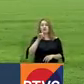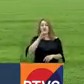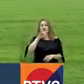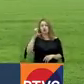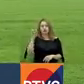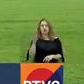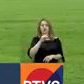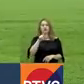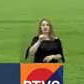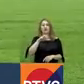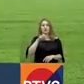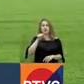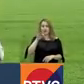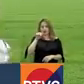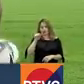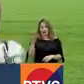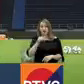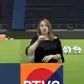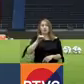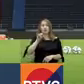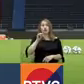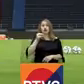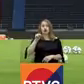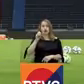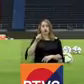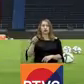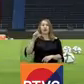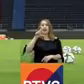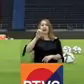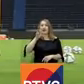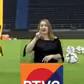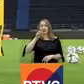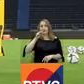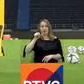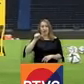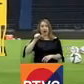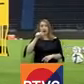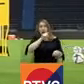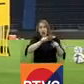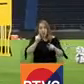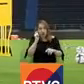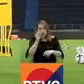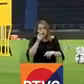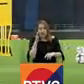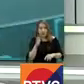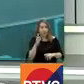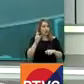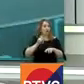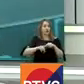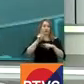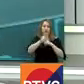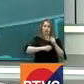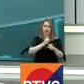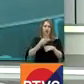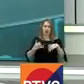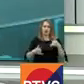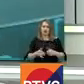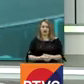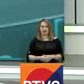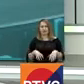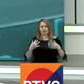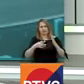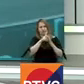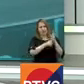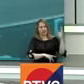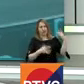muñoz cuéllar y jefferson lerma si alguno sale amonestado no podrá jugar ante perú el próximo año una lista larga la